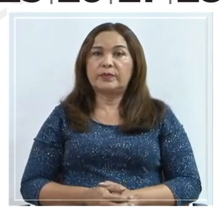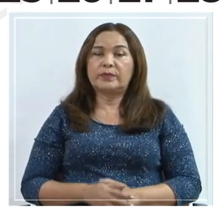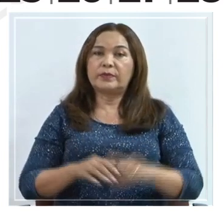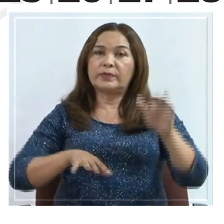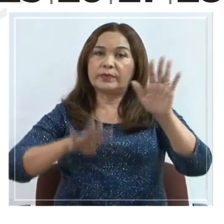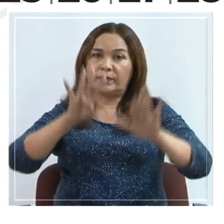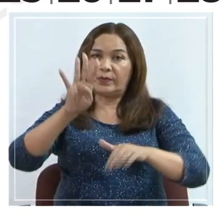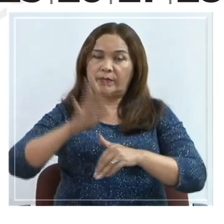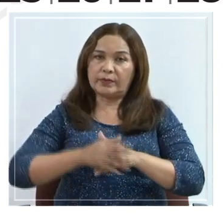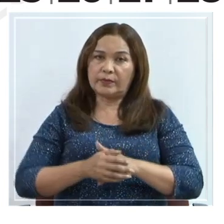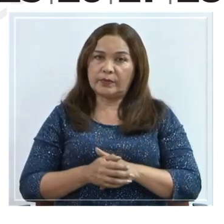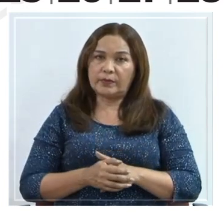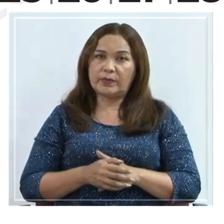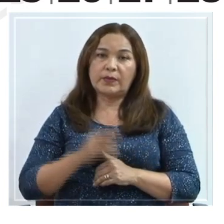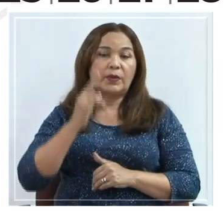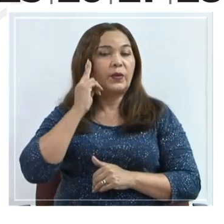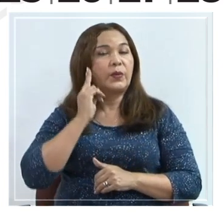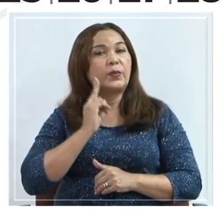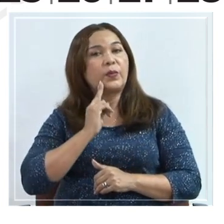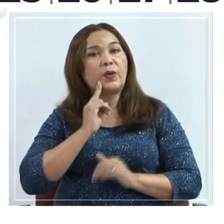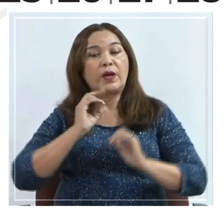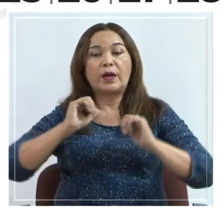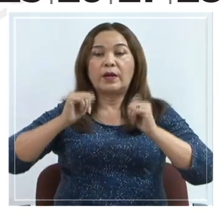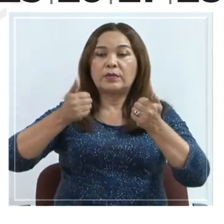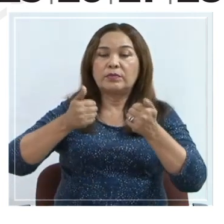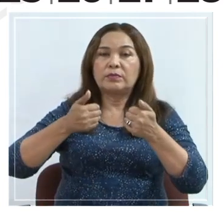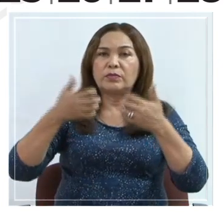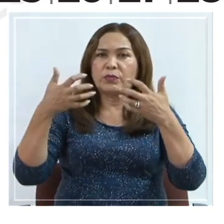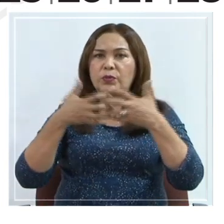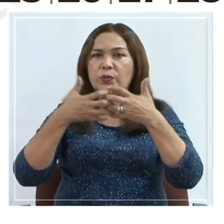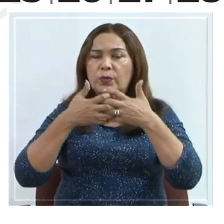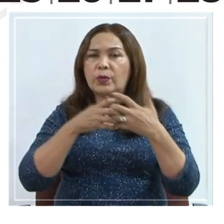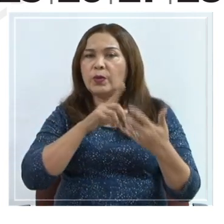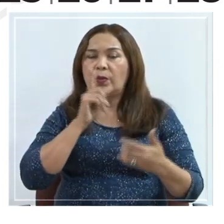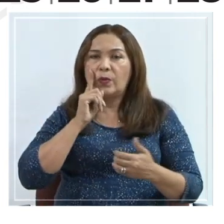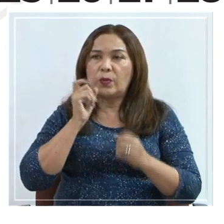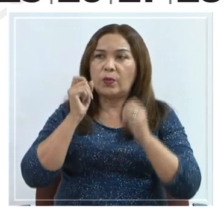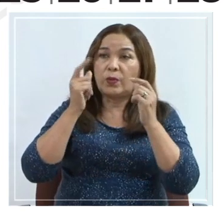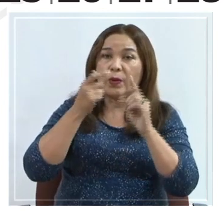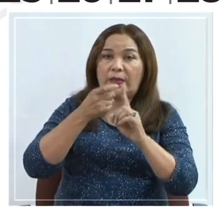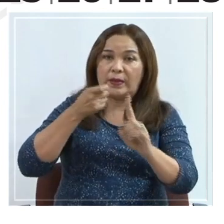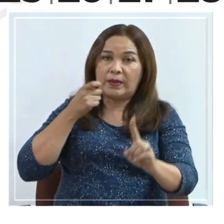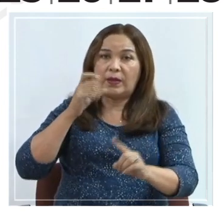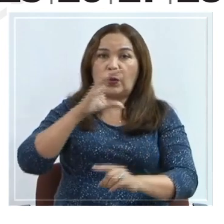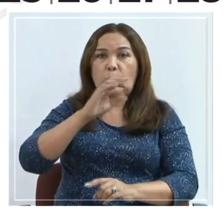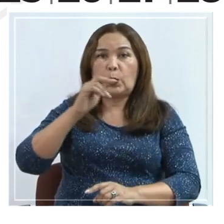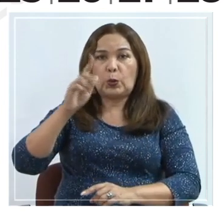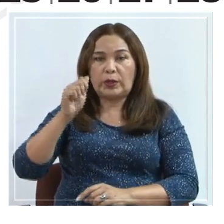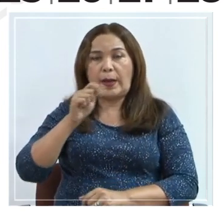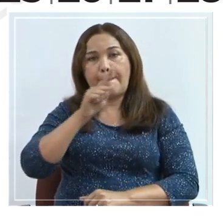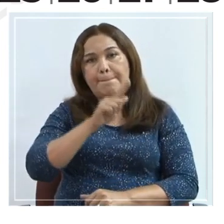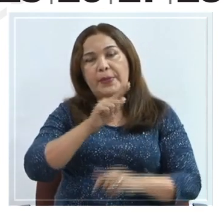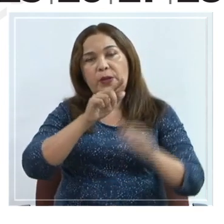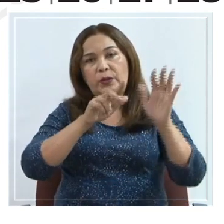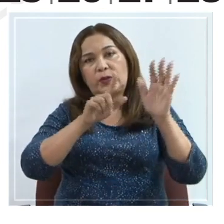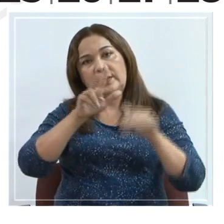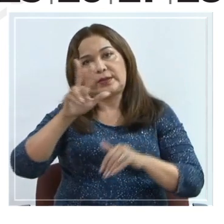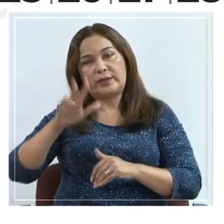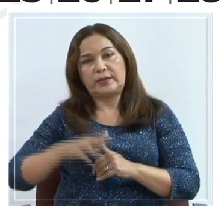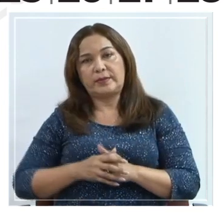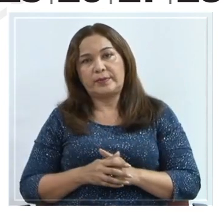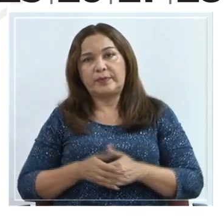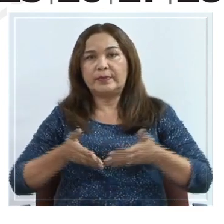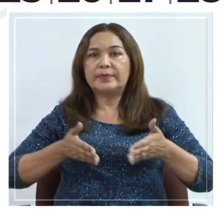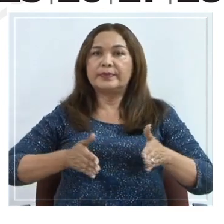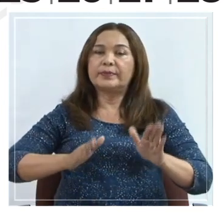día 14 simón bolívar emprende la campaña admirable desde cúcuta 1813